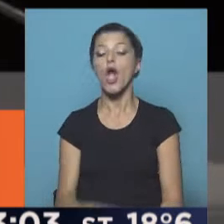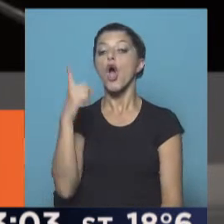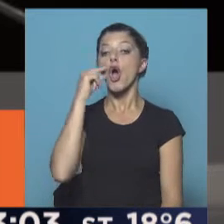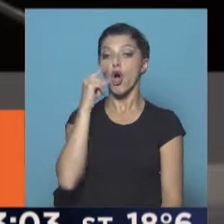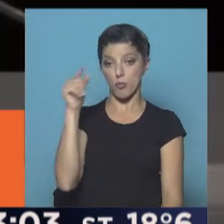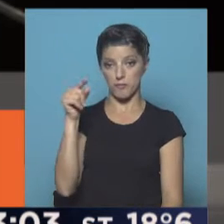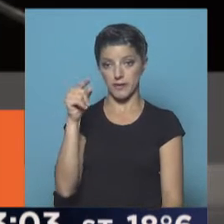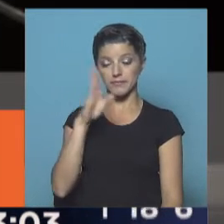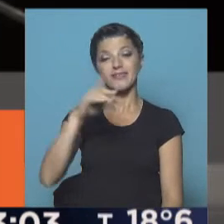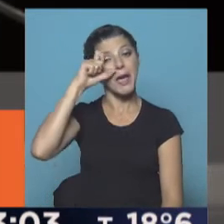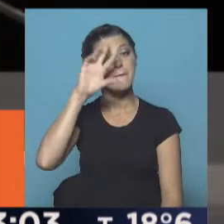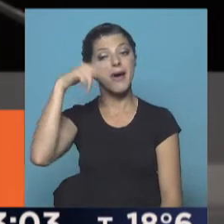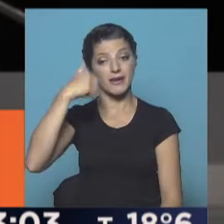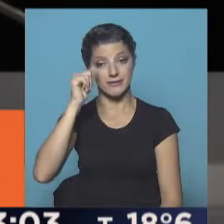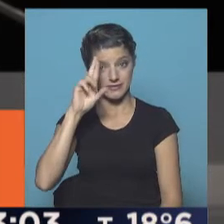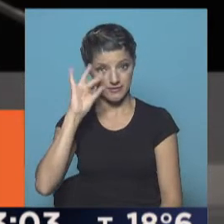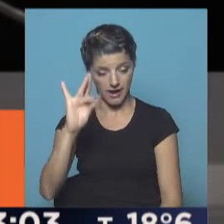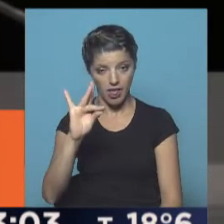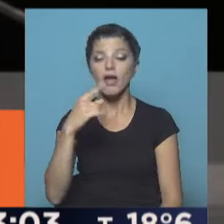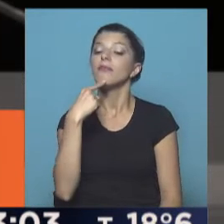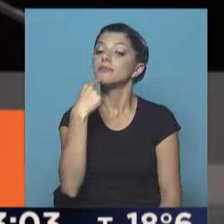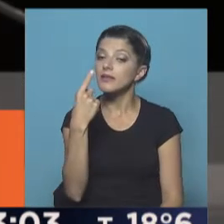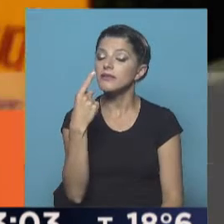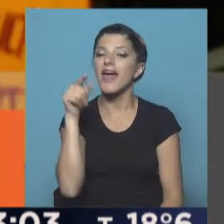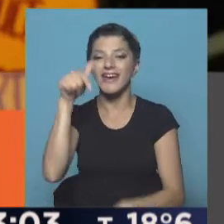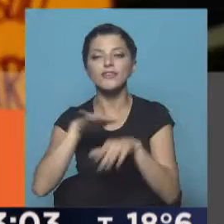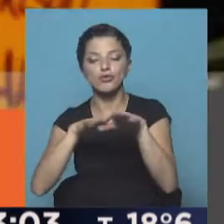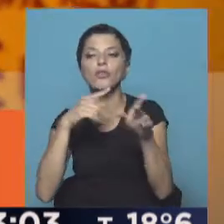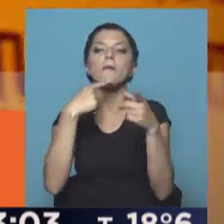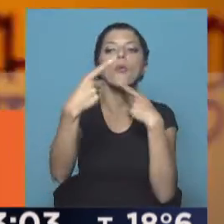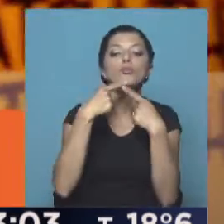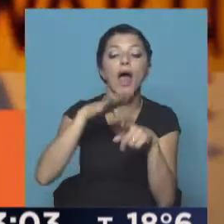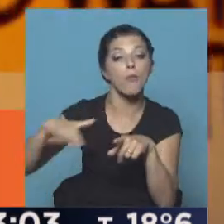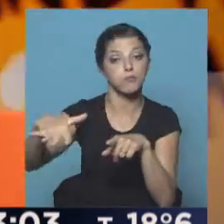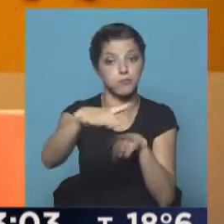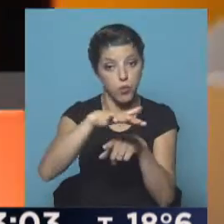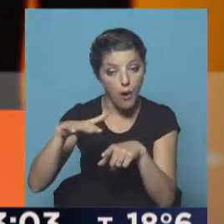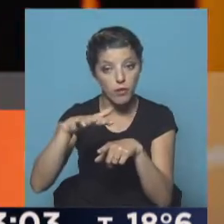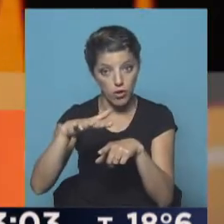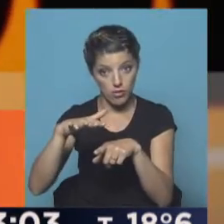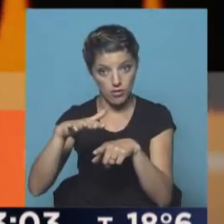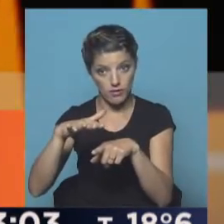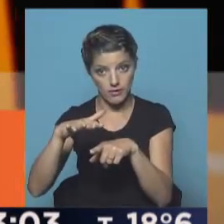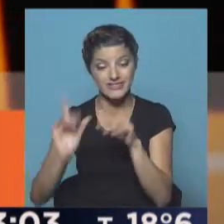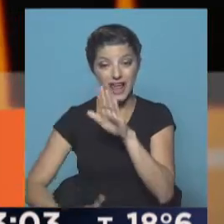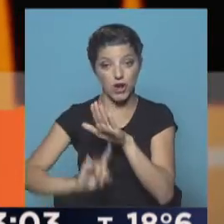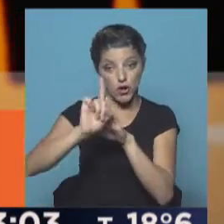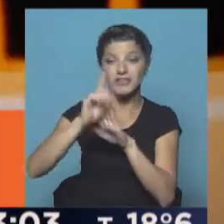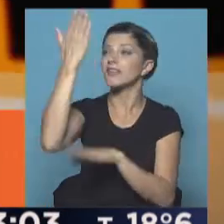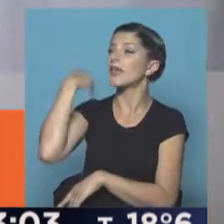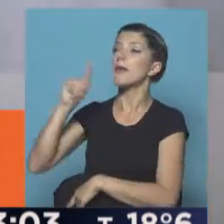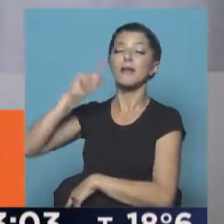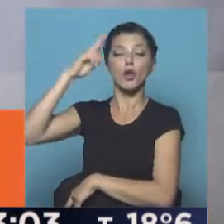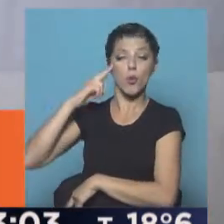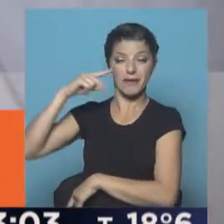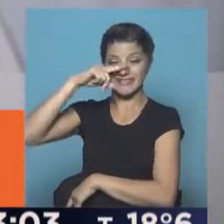británico Bernard Bogdanor afirma que el auge de los referéndums en las democracias occidentales desde los años 70